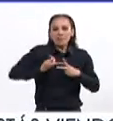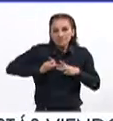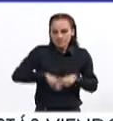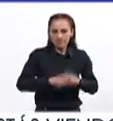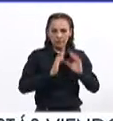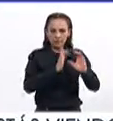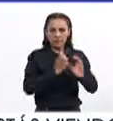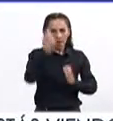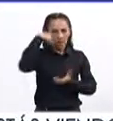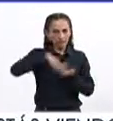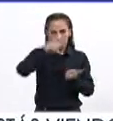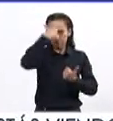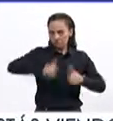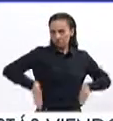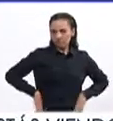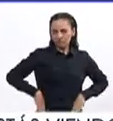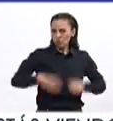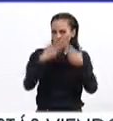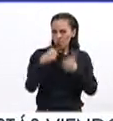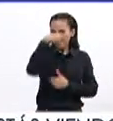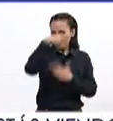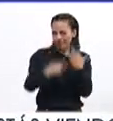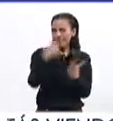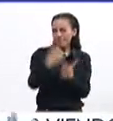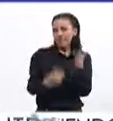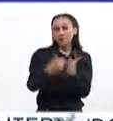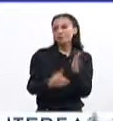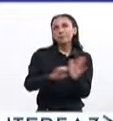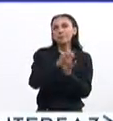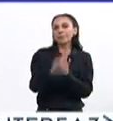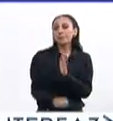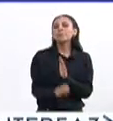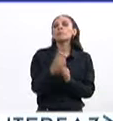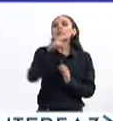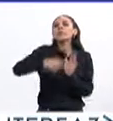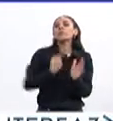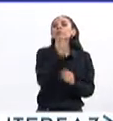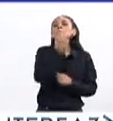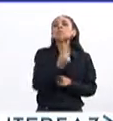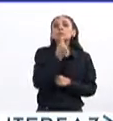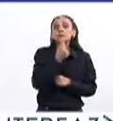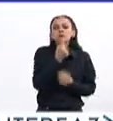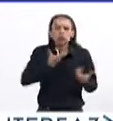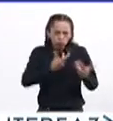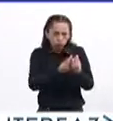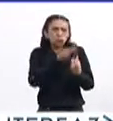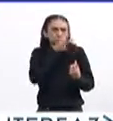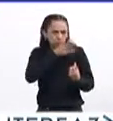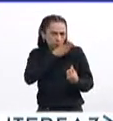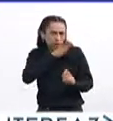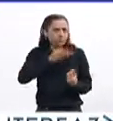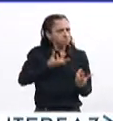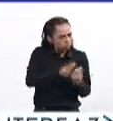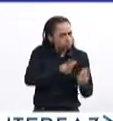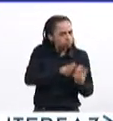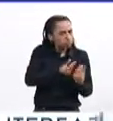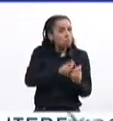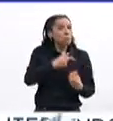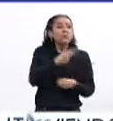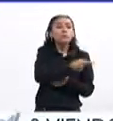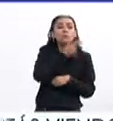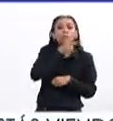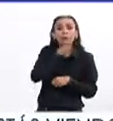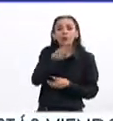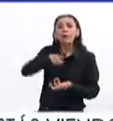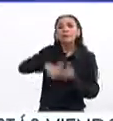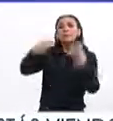ejemplo, ¿hubo alguna vez algún caso de algún niño que, aunque estaba con su familia, con ambos padres, sus padres eran comerciantes